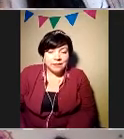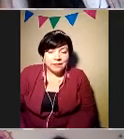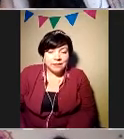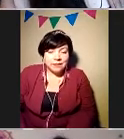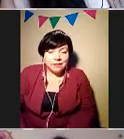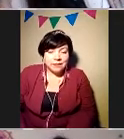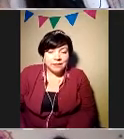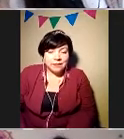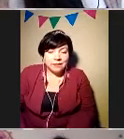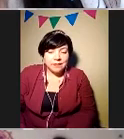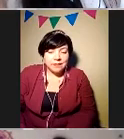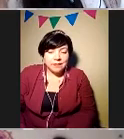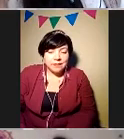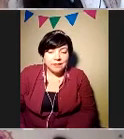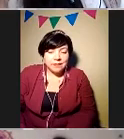ocupar